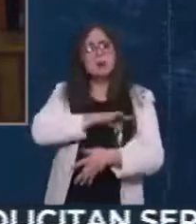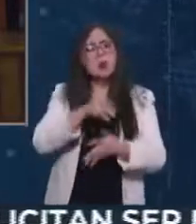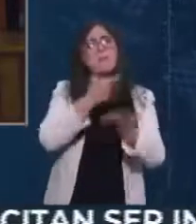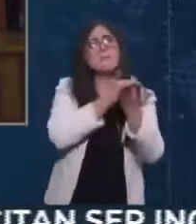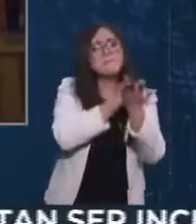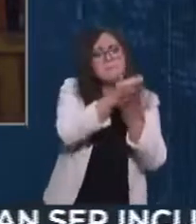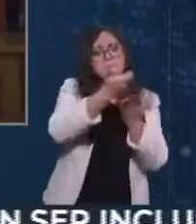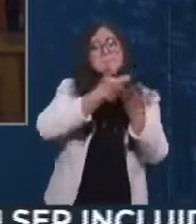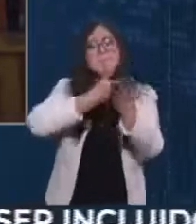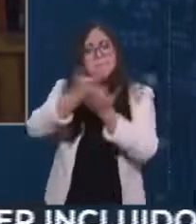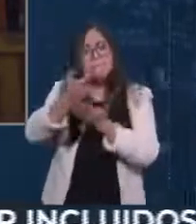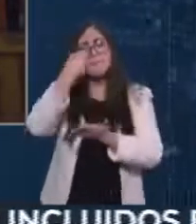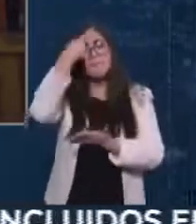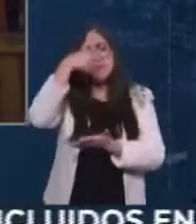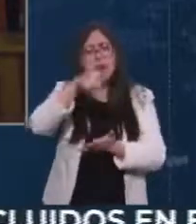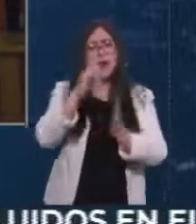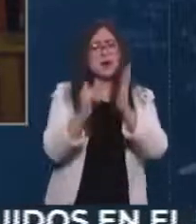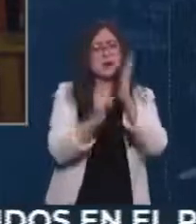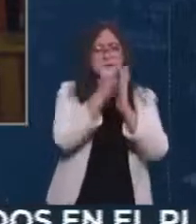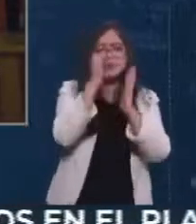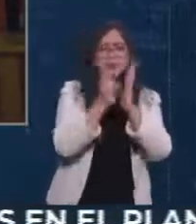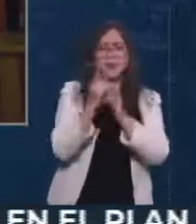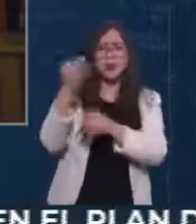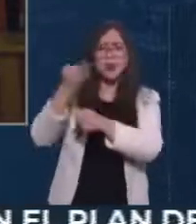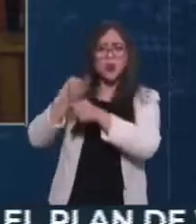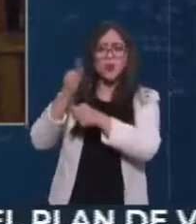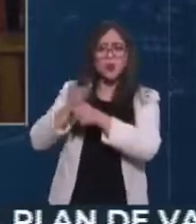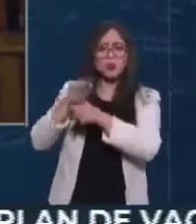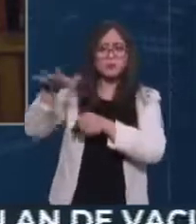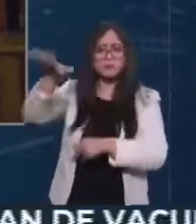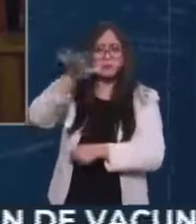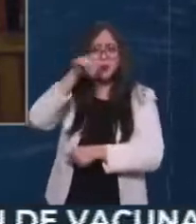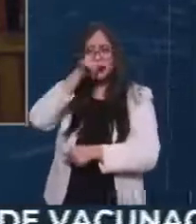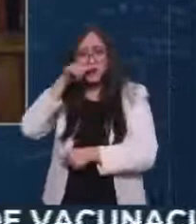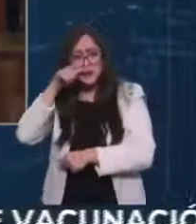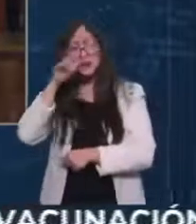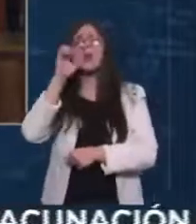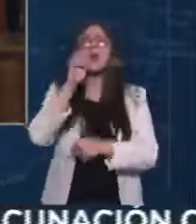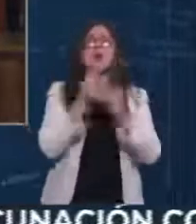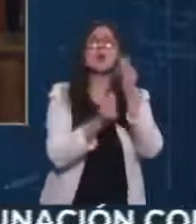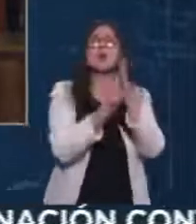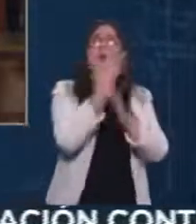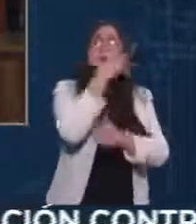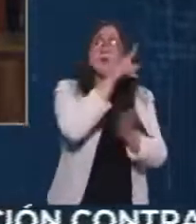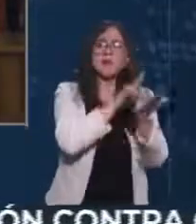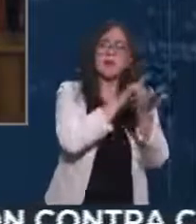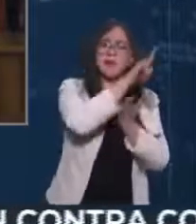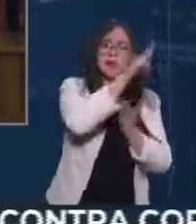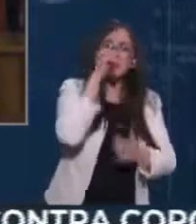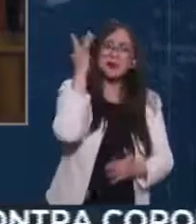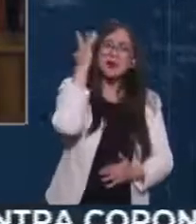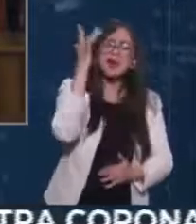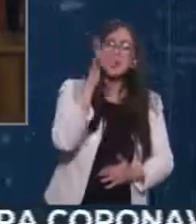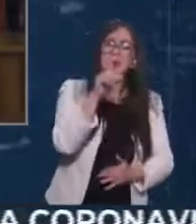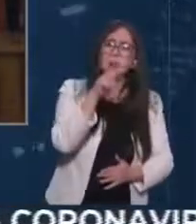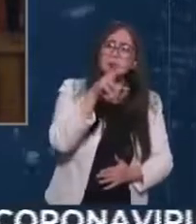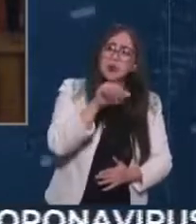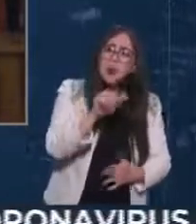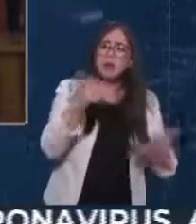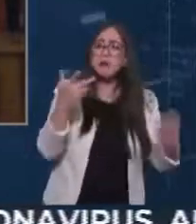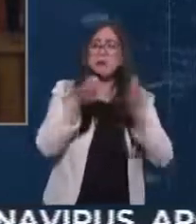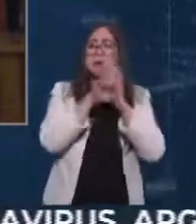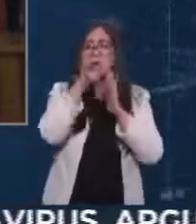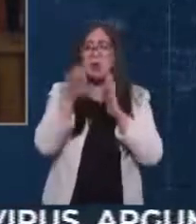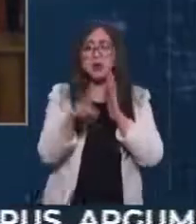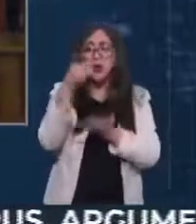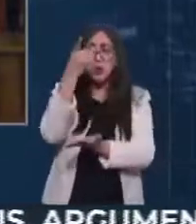se genera del aeropuerto Benito Juárez o Santa Lucía, que se iba a perder, ¿no? Si únicamente operaba el aeropuerto